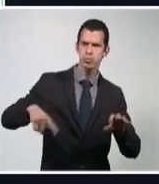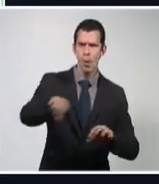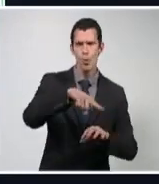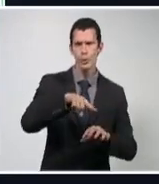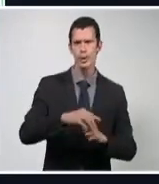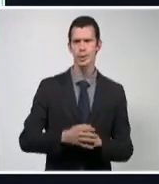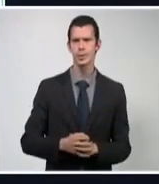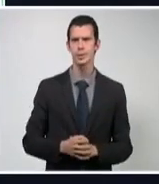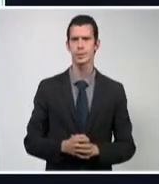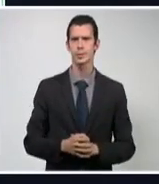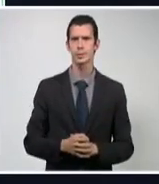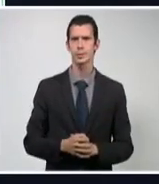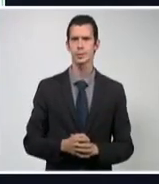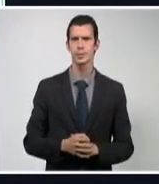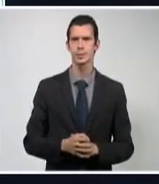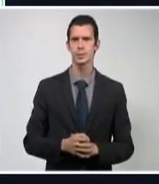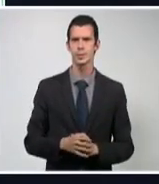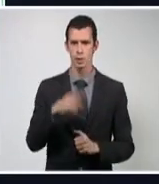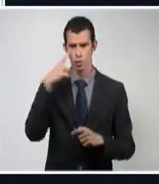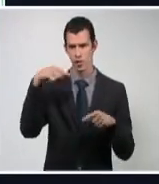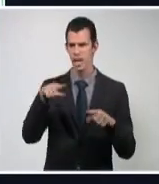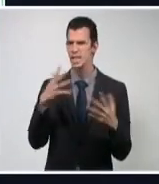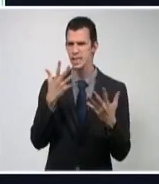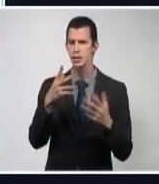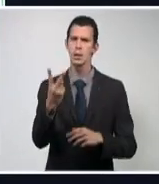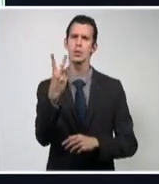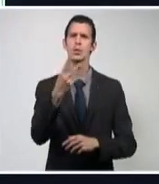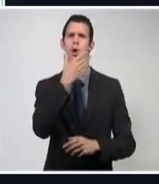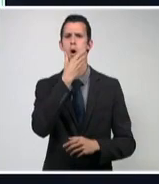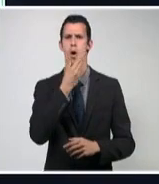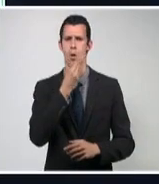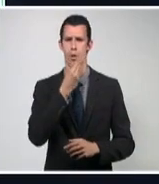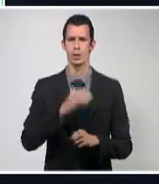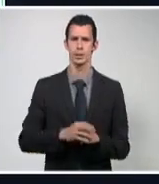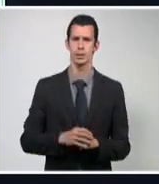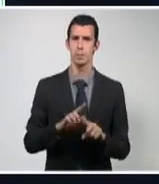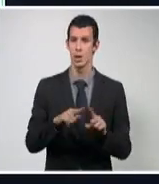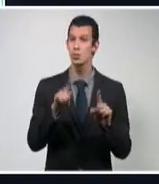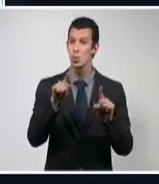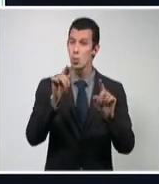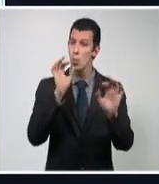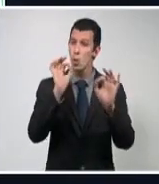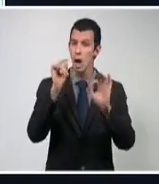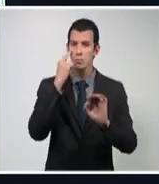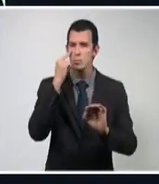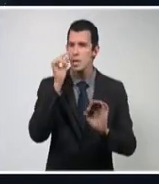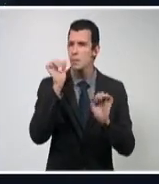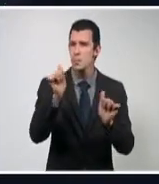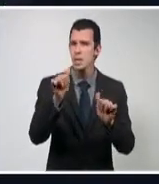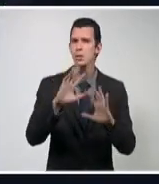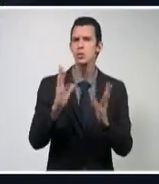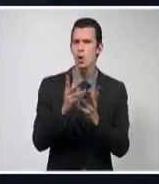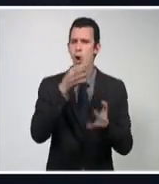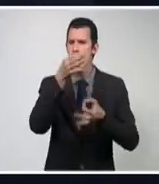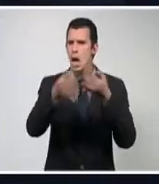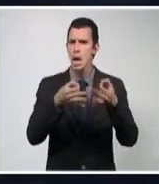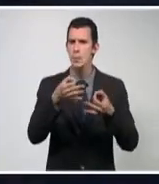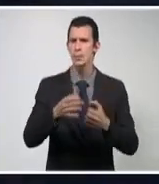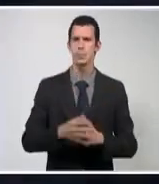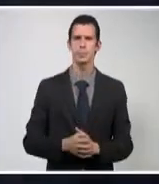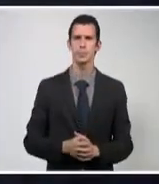jóvenes, pero escuchen, escuchen lo que dicen. El primero se refiere a la concentración frente al Ministerio de Cultura el 27 de noviembre.